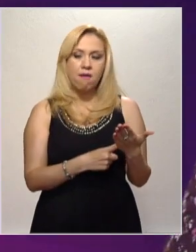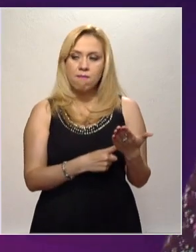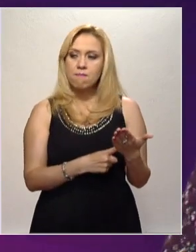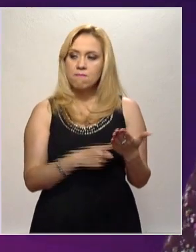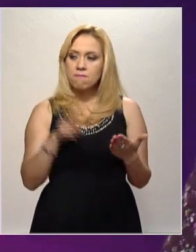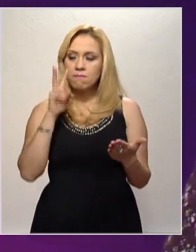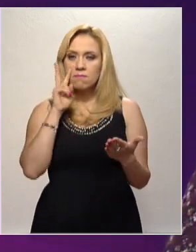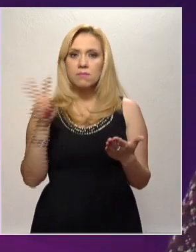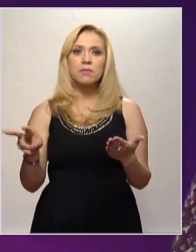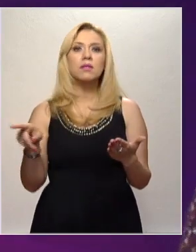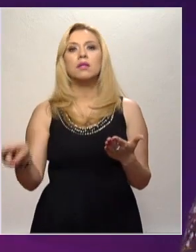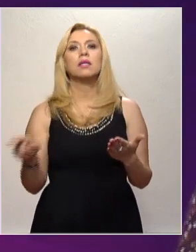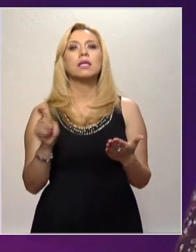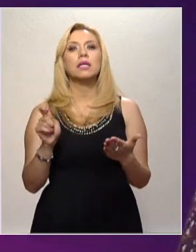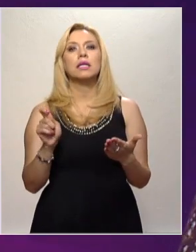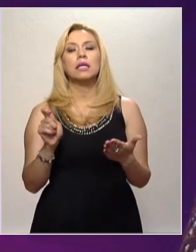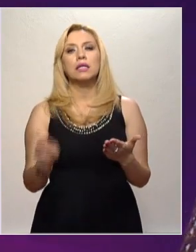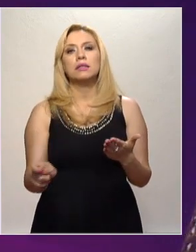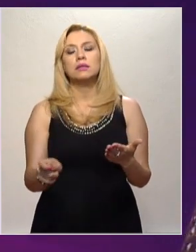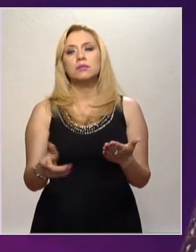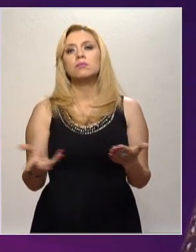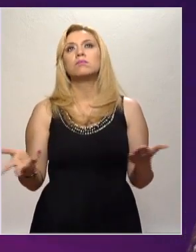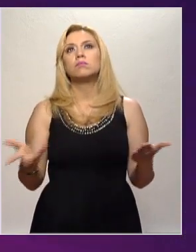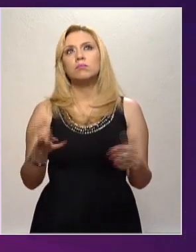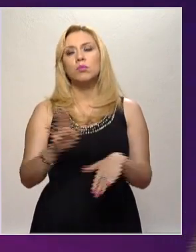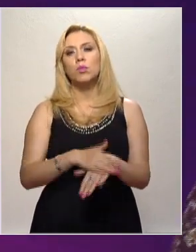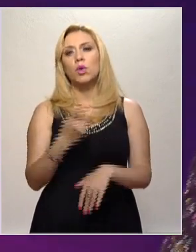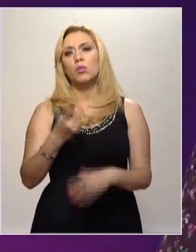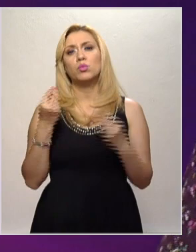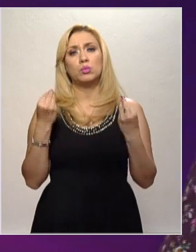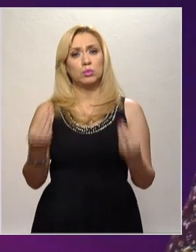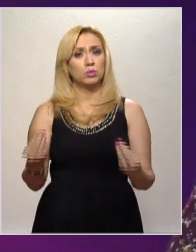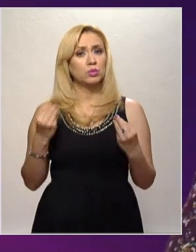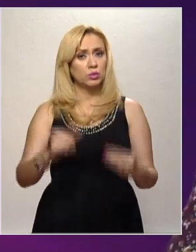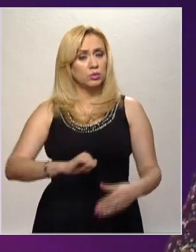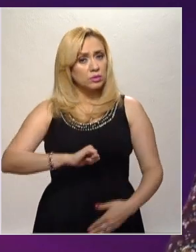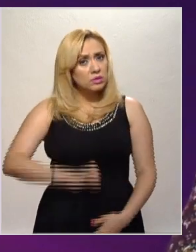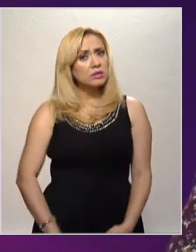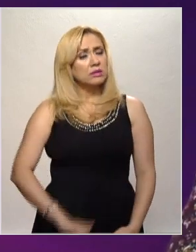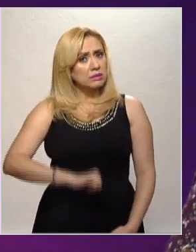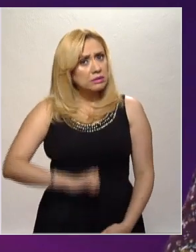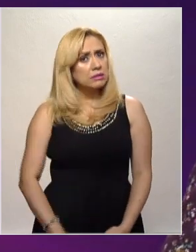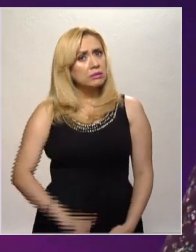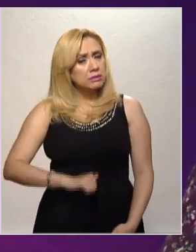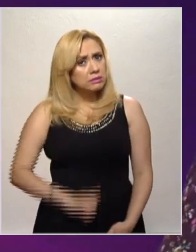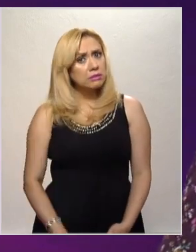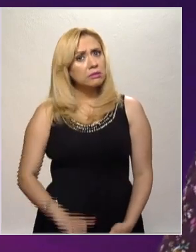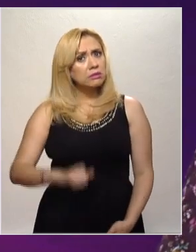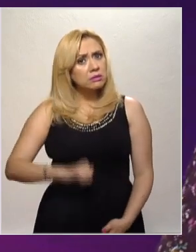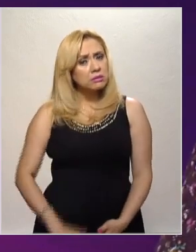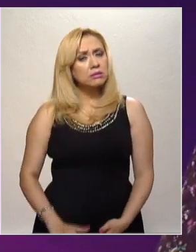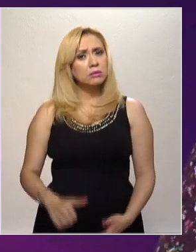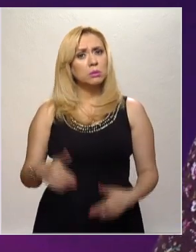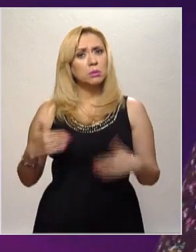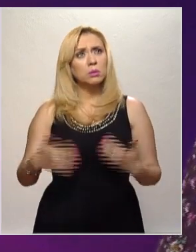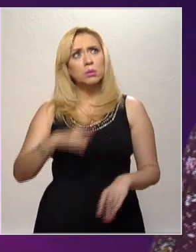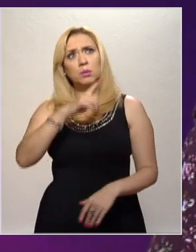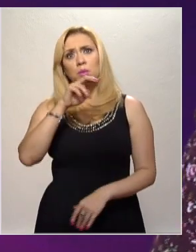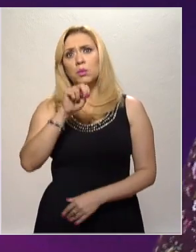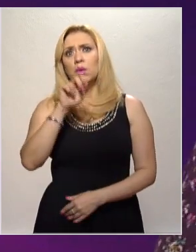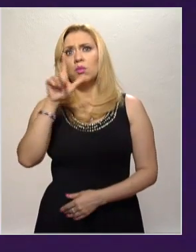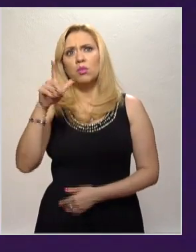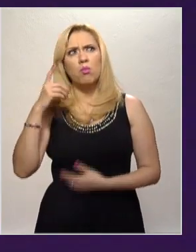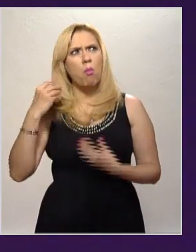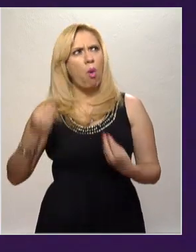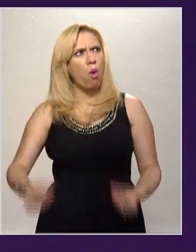narra que la motivación principal fue por el alto número de cesáreas que había en el estado de Nuevo León. Inclusive hace así como la